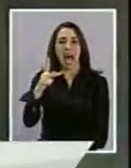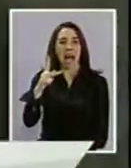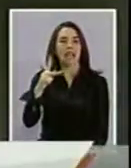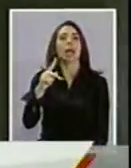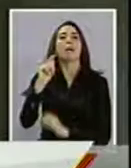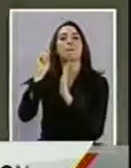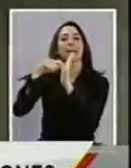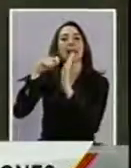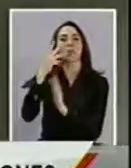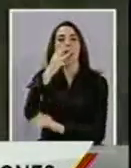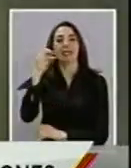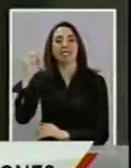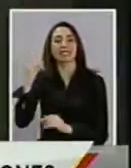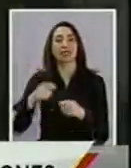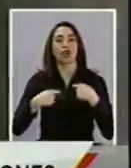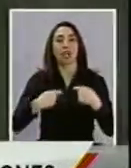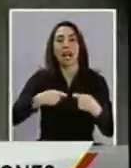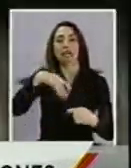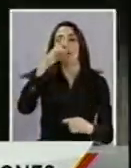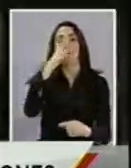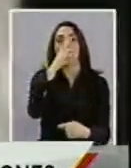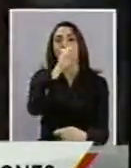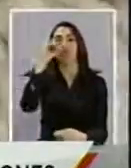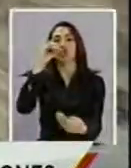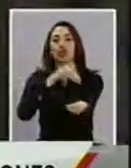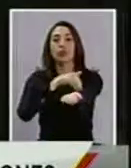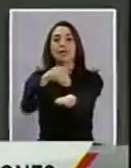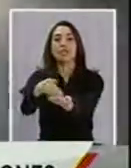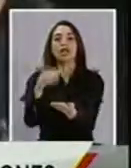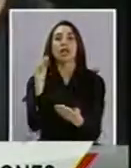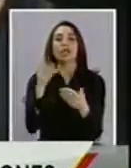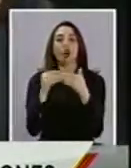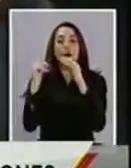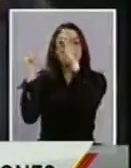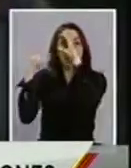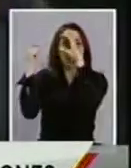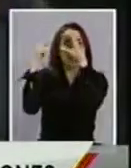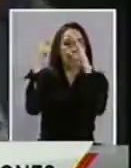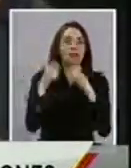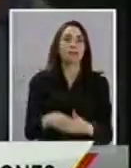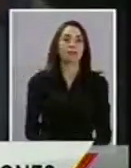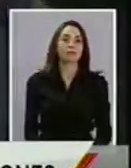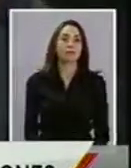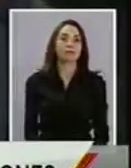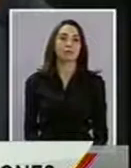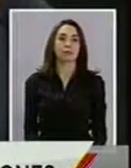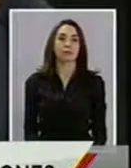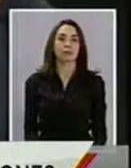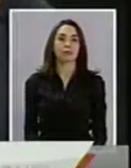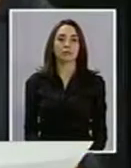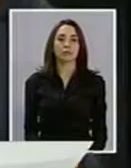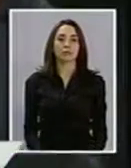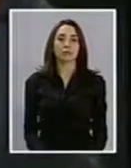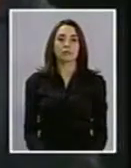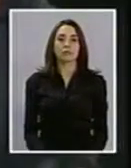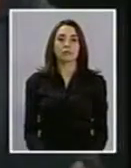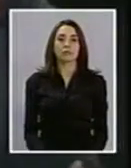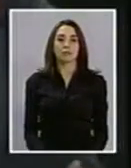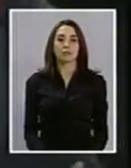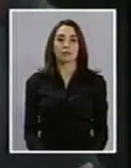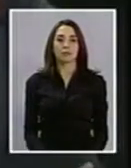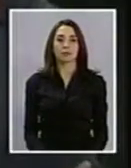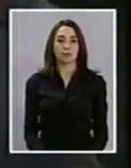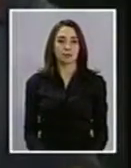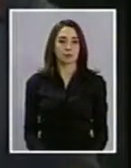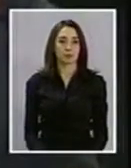300, con un presupuesto que supera los 200 millones de dólares. It's only recently that things have started to really change, and a lot of people, after